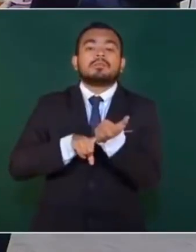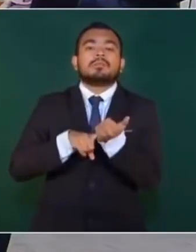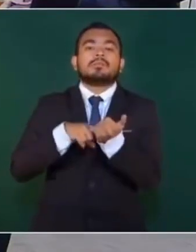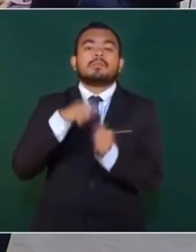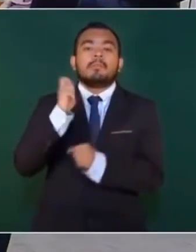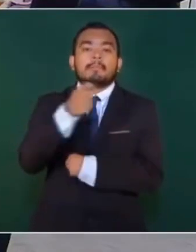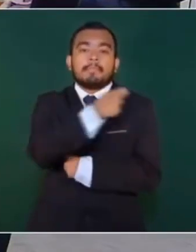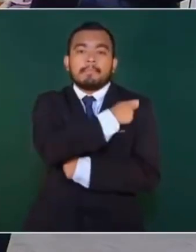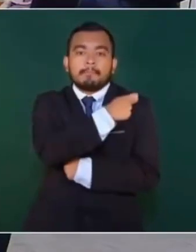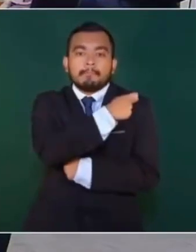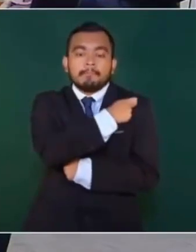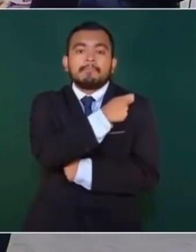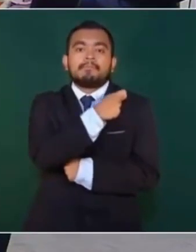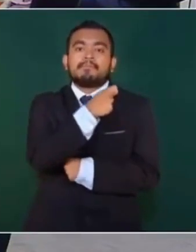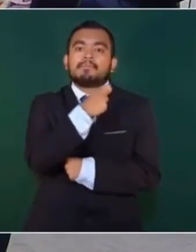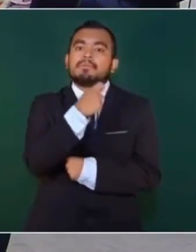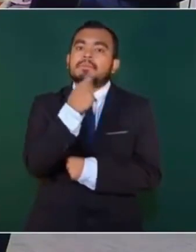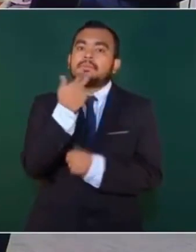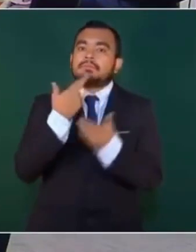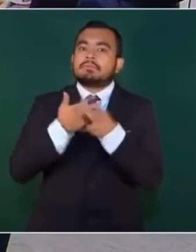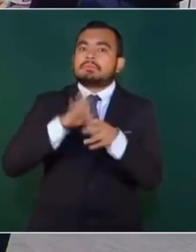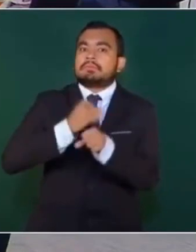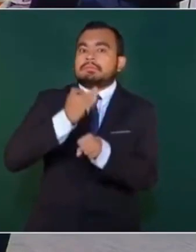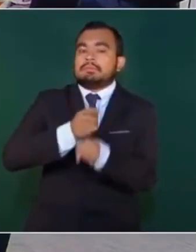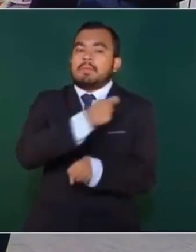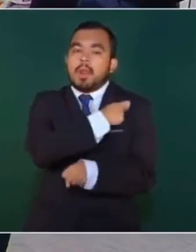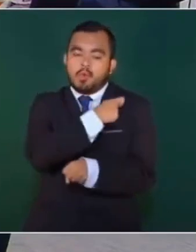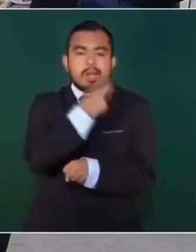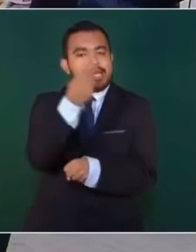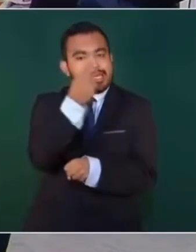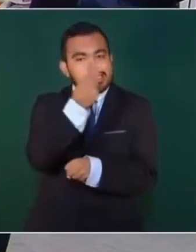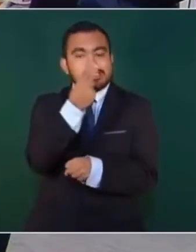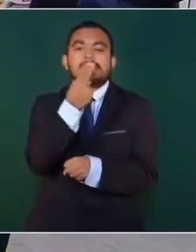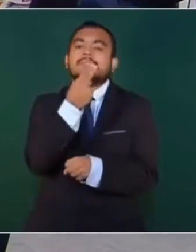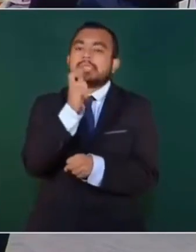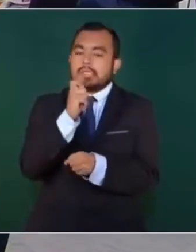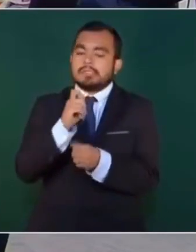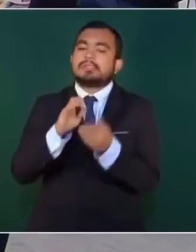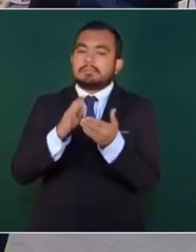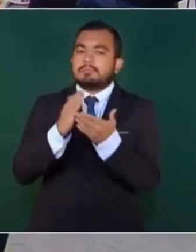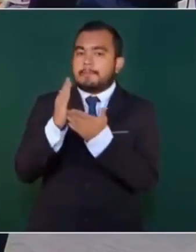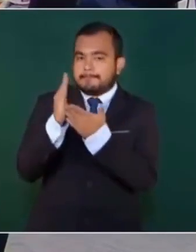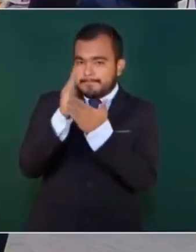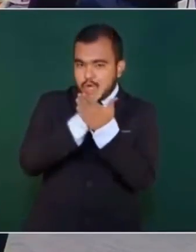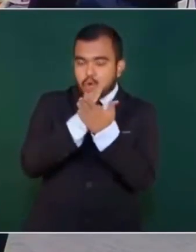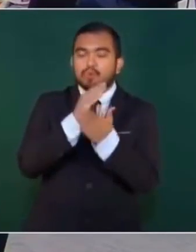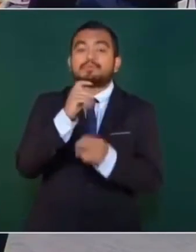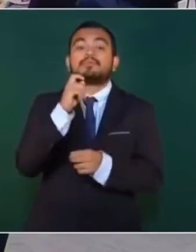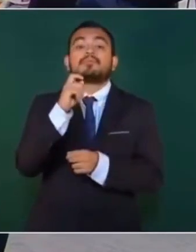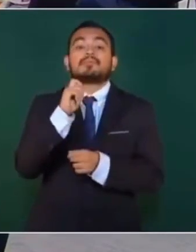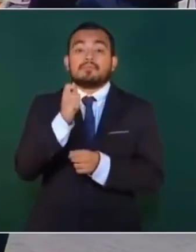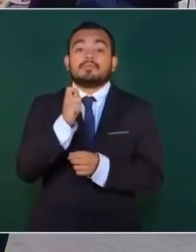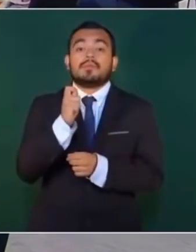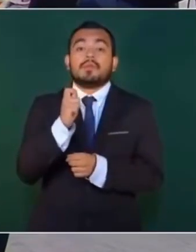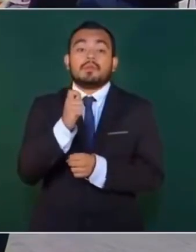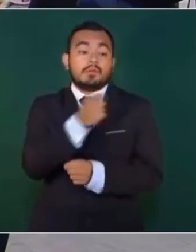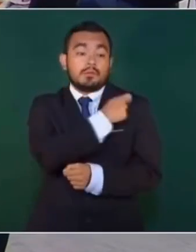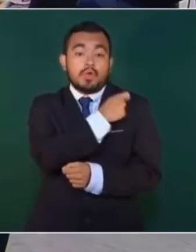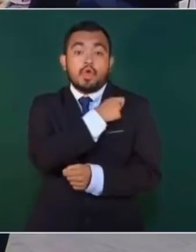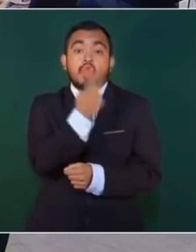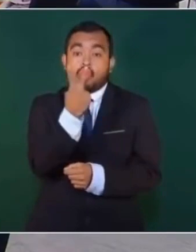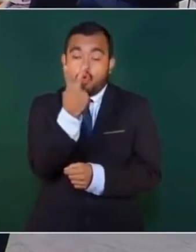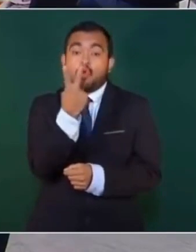precisamente suficiente grado de vacunación. Y lo último es que la dosis adicional que compone al